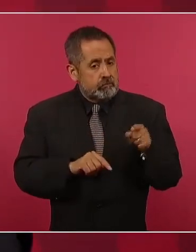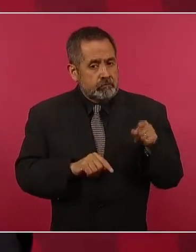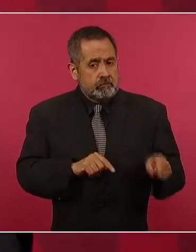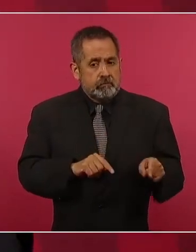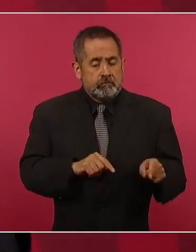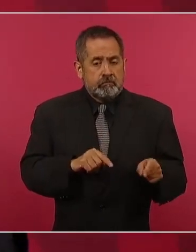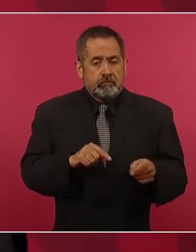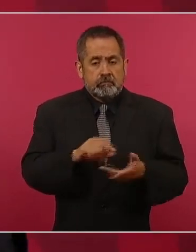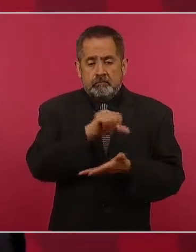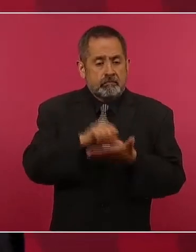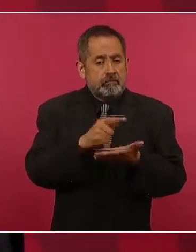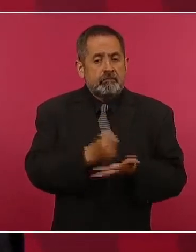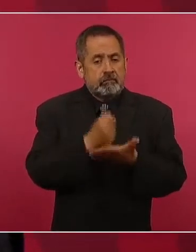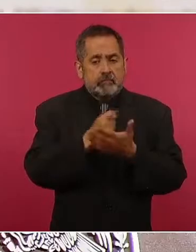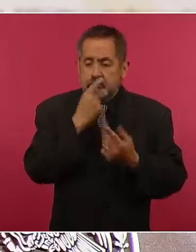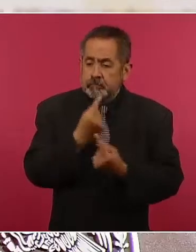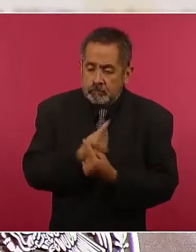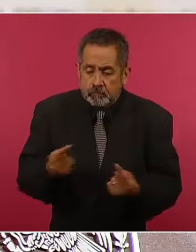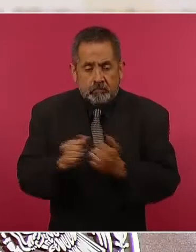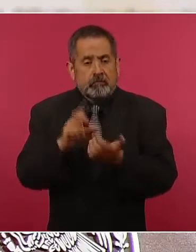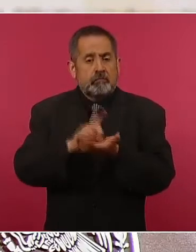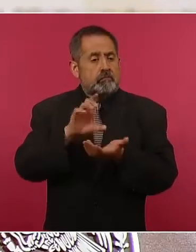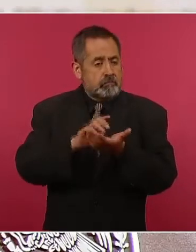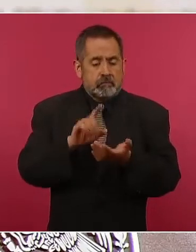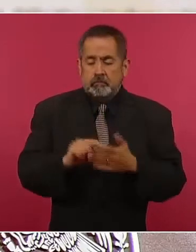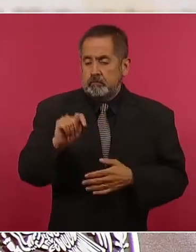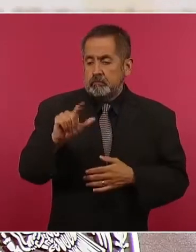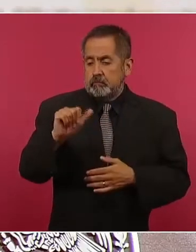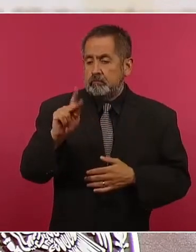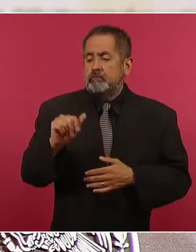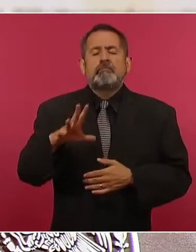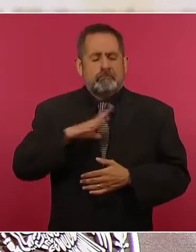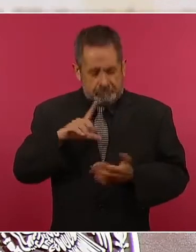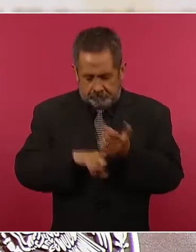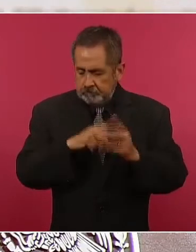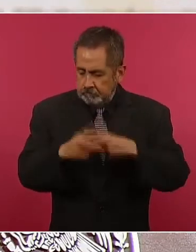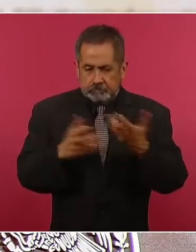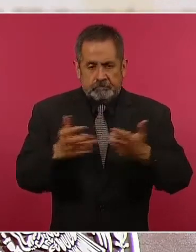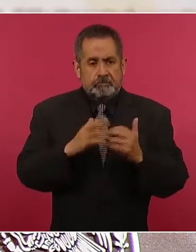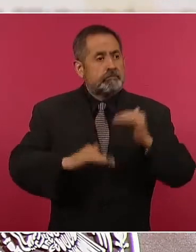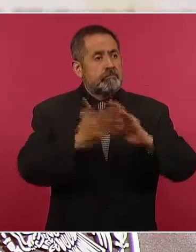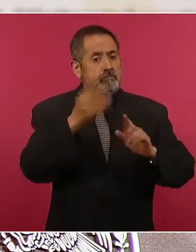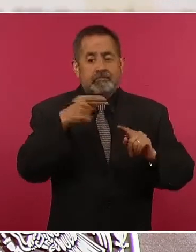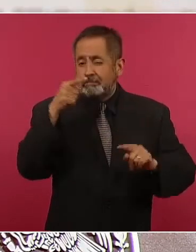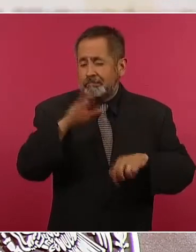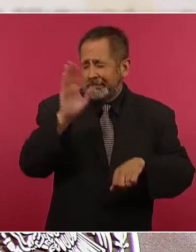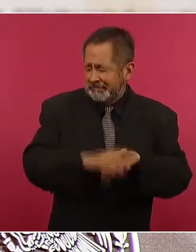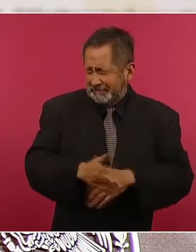de terapia para niñas, niños con discapacidad en Tlapa, en la montaña de Guerrero, que es la zona más pobre del país.